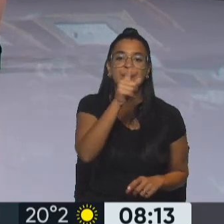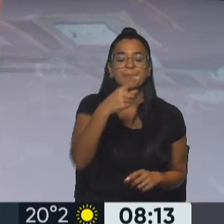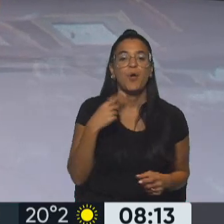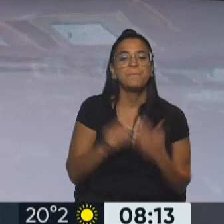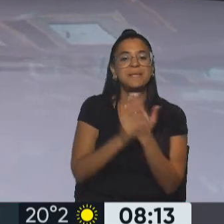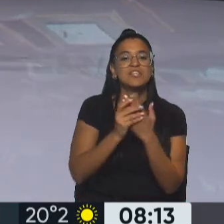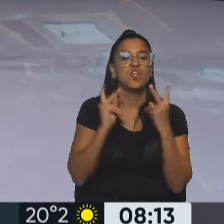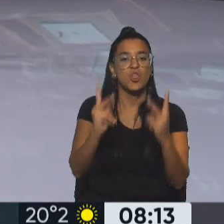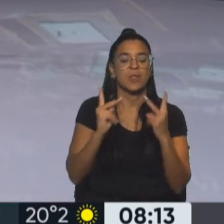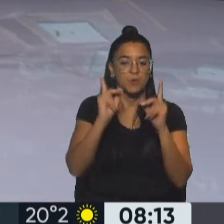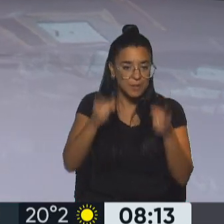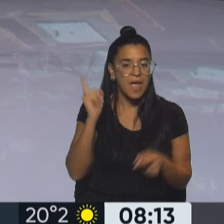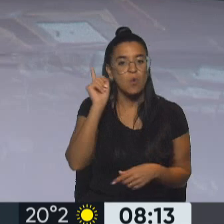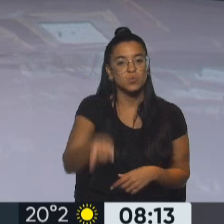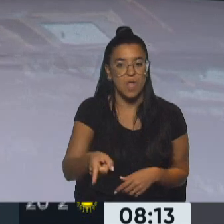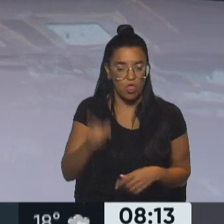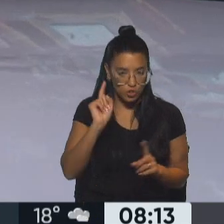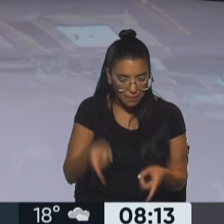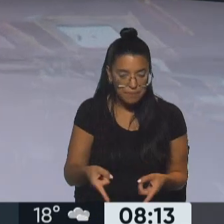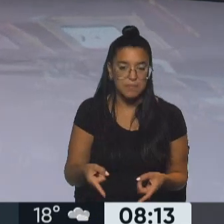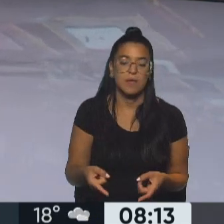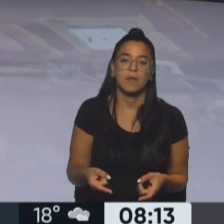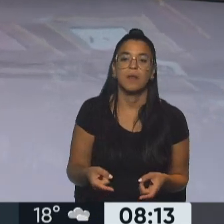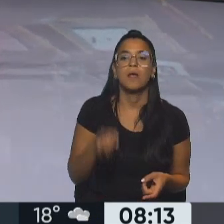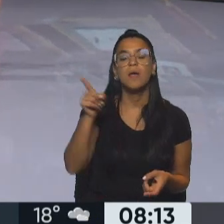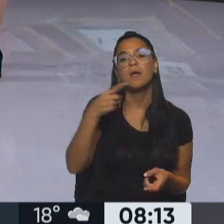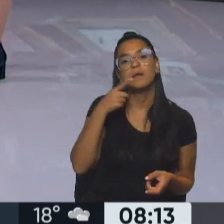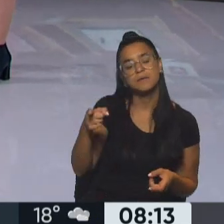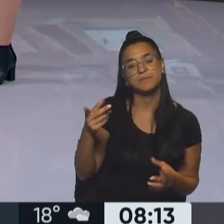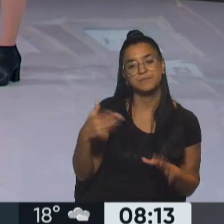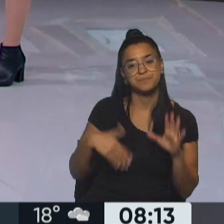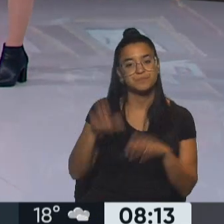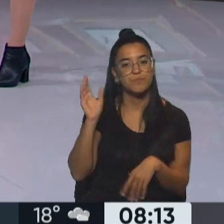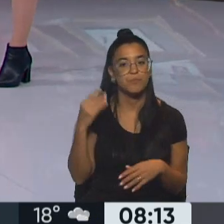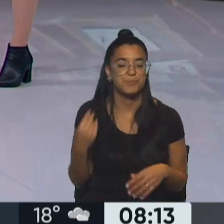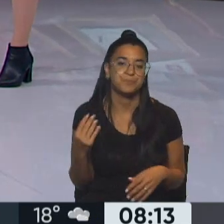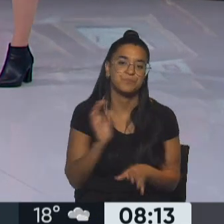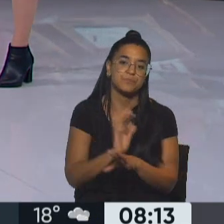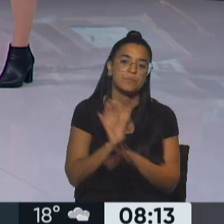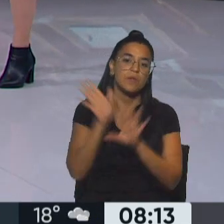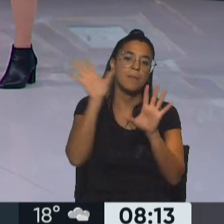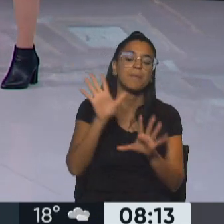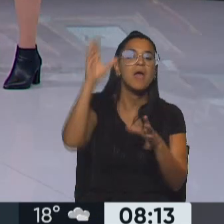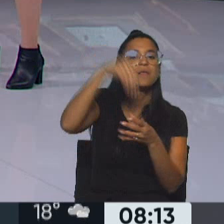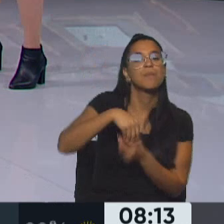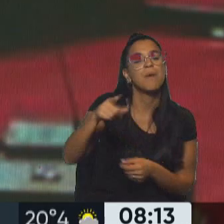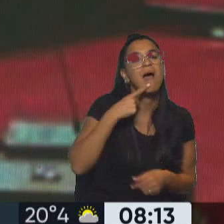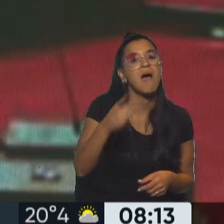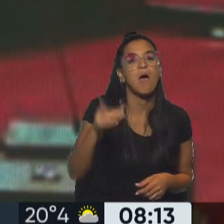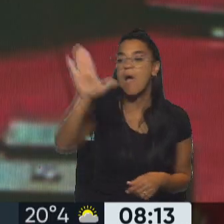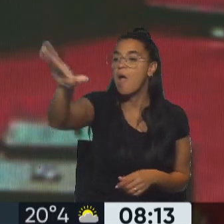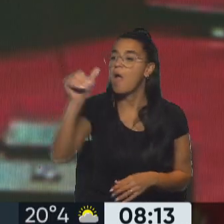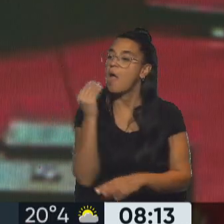de transporte que también está acusado Bueno ahí el caso tiene que ver con la participación para nombrar